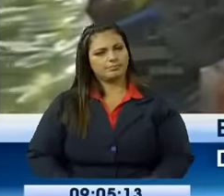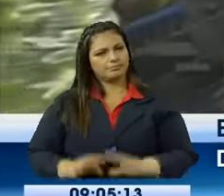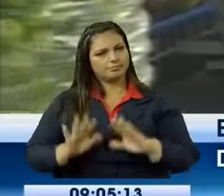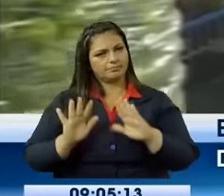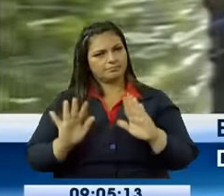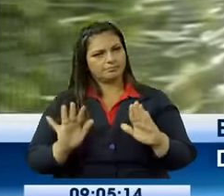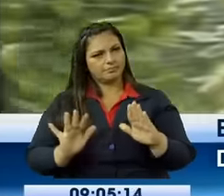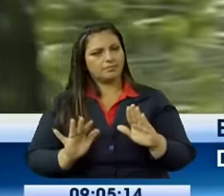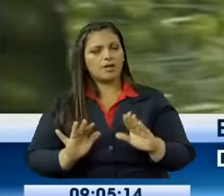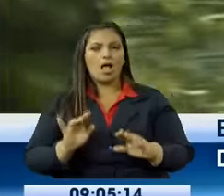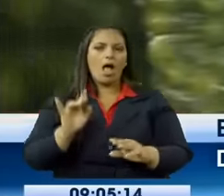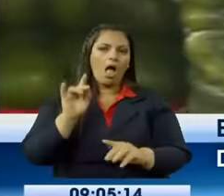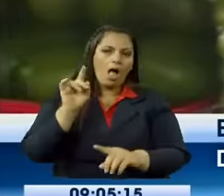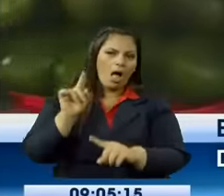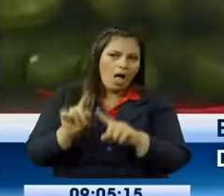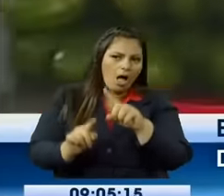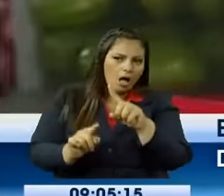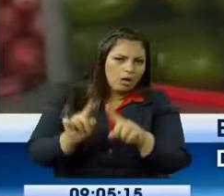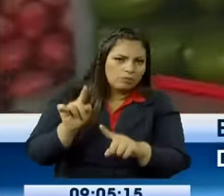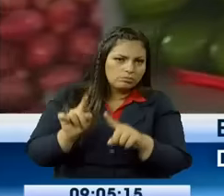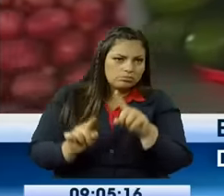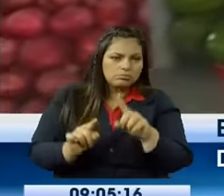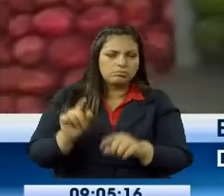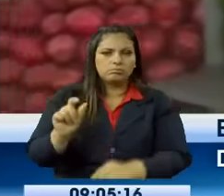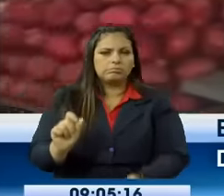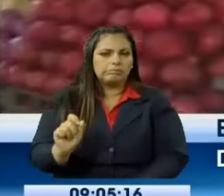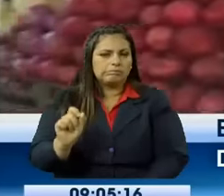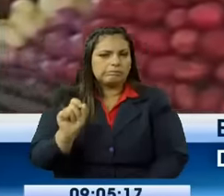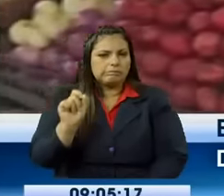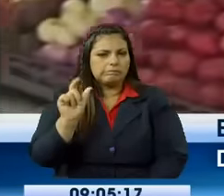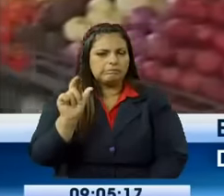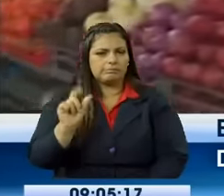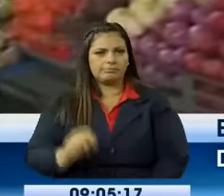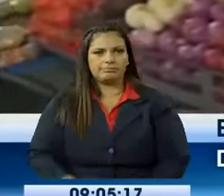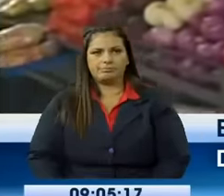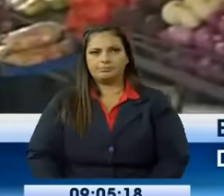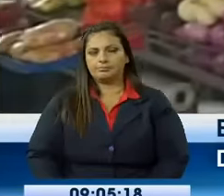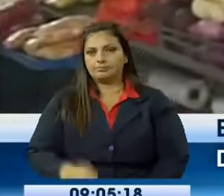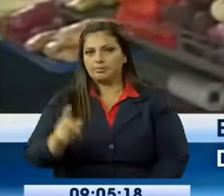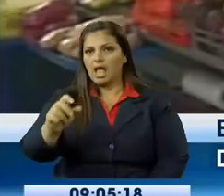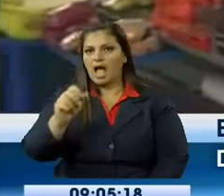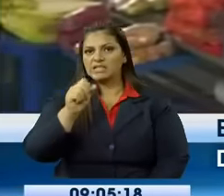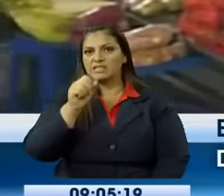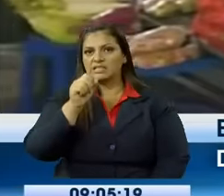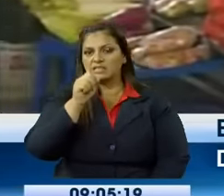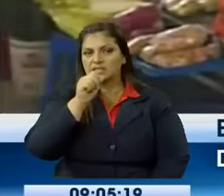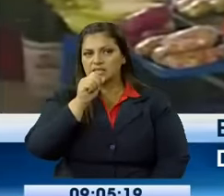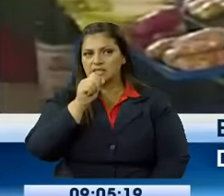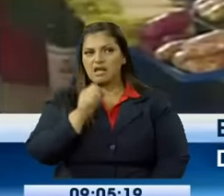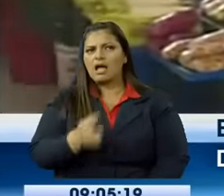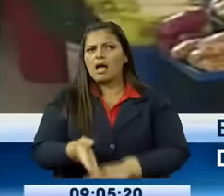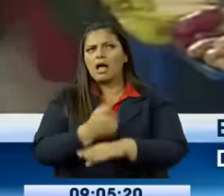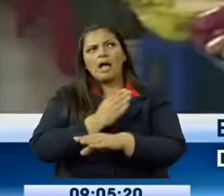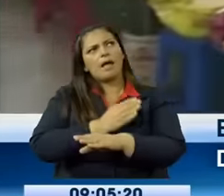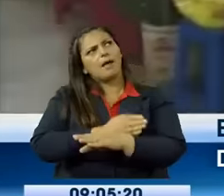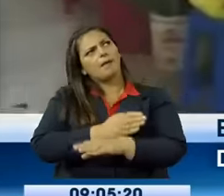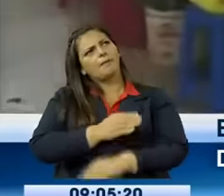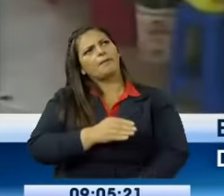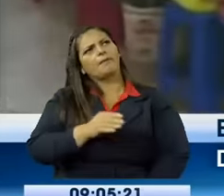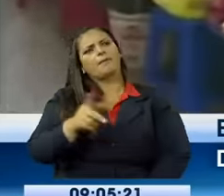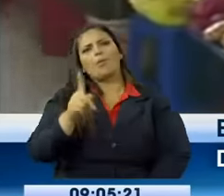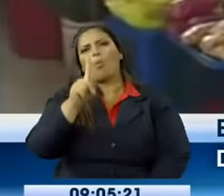subido un incremento, han sufrido un incremento. Por ejemplo, yo me di cuenta de la zanahoria, que ha subido 5 centavos. Yo me di cuenta que